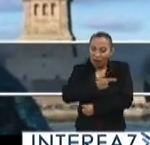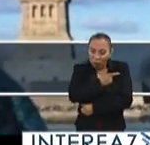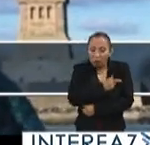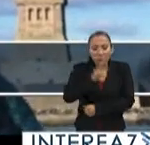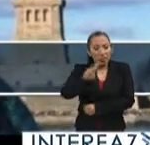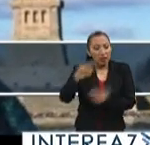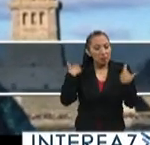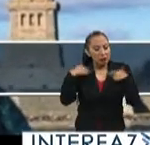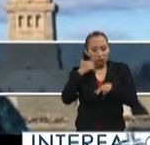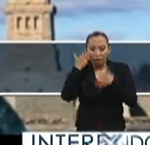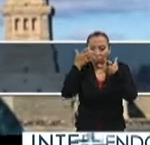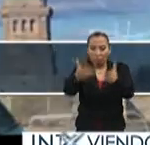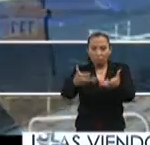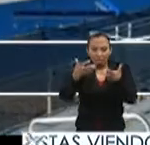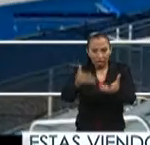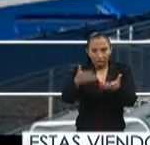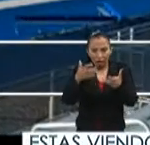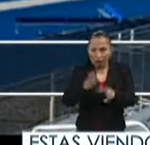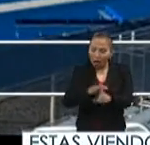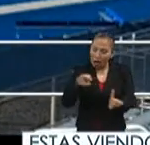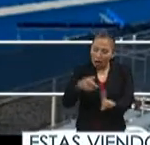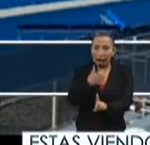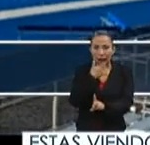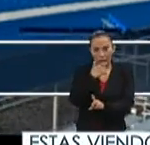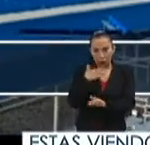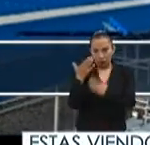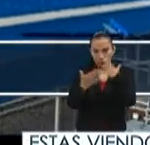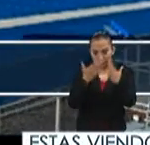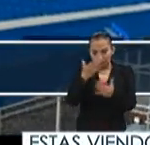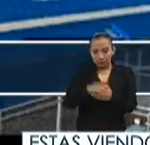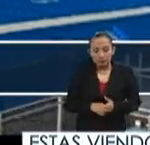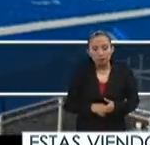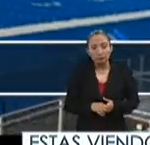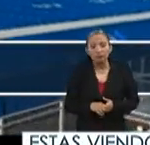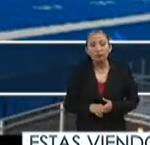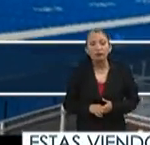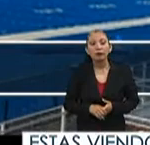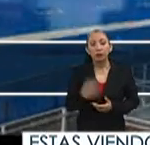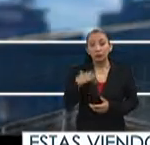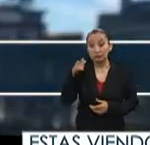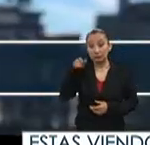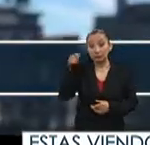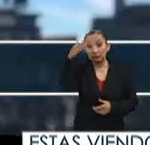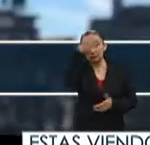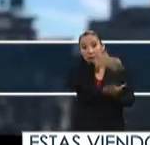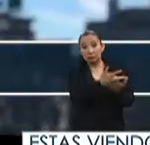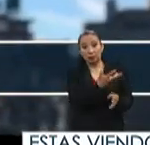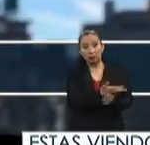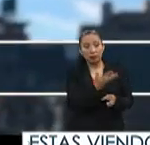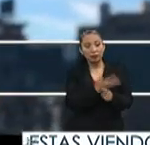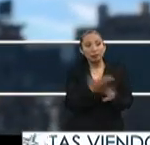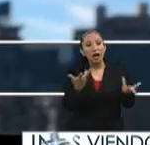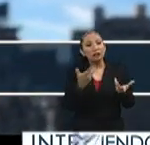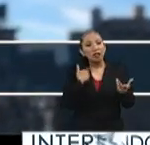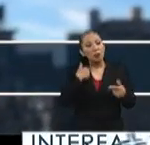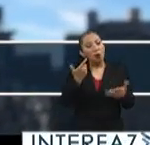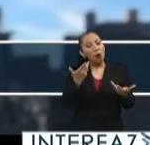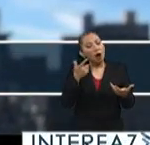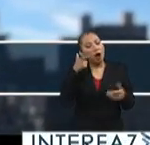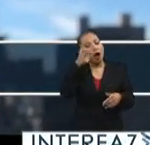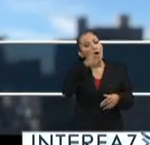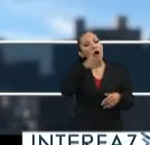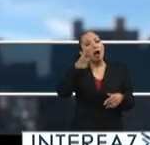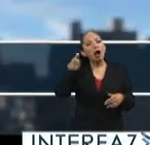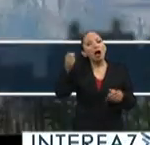ser maestro, y en especial de inglés, que es lo que estudio. Y estar allá pues me hace darme cuenta